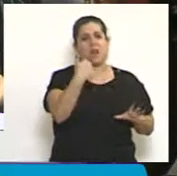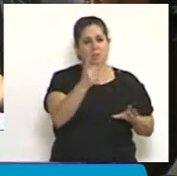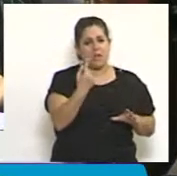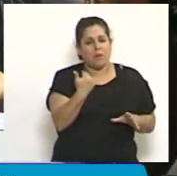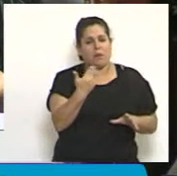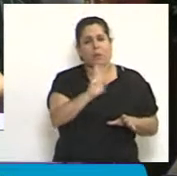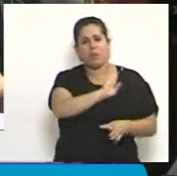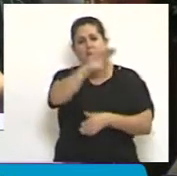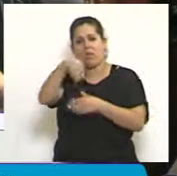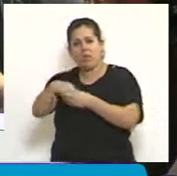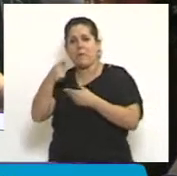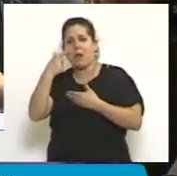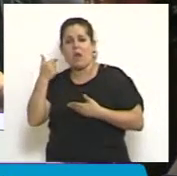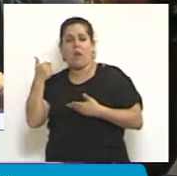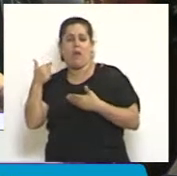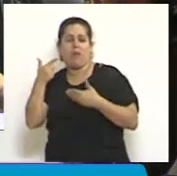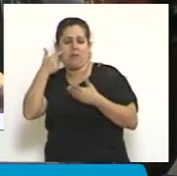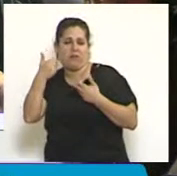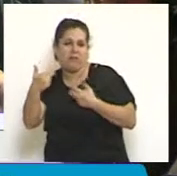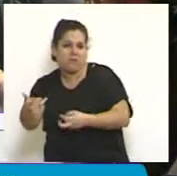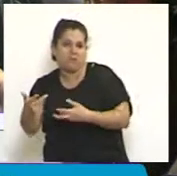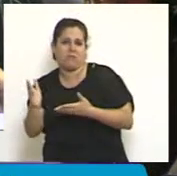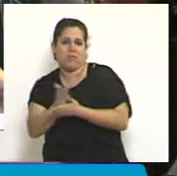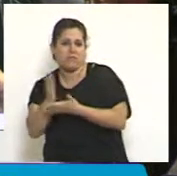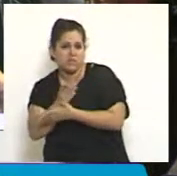Garantía de Distrito, Juzgados Federales de